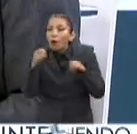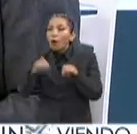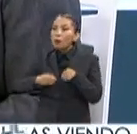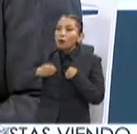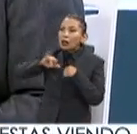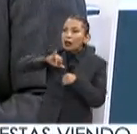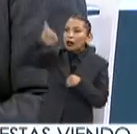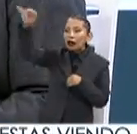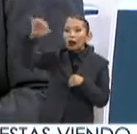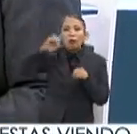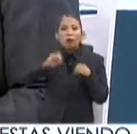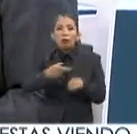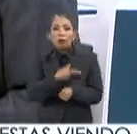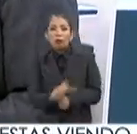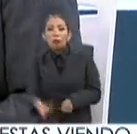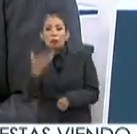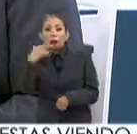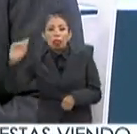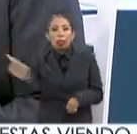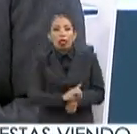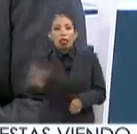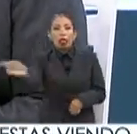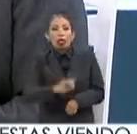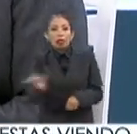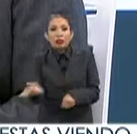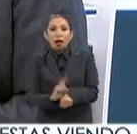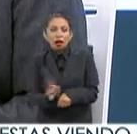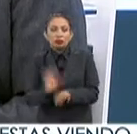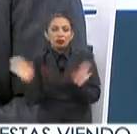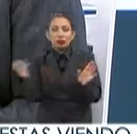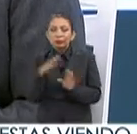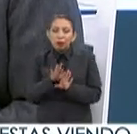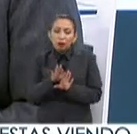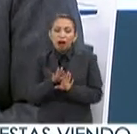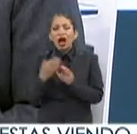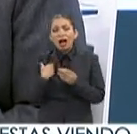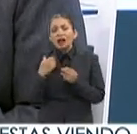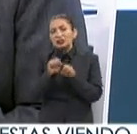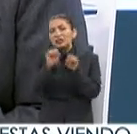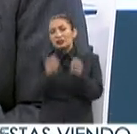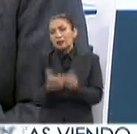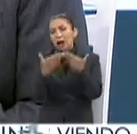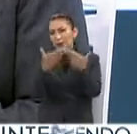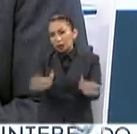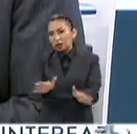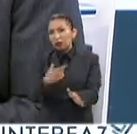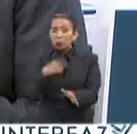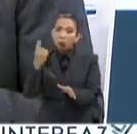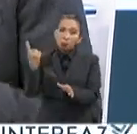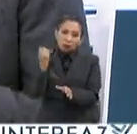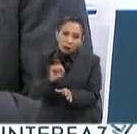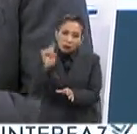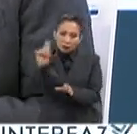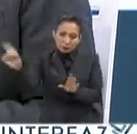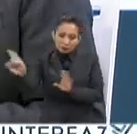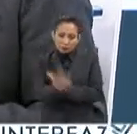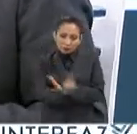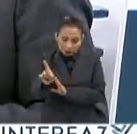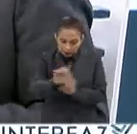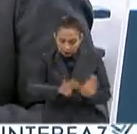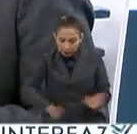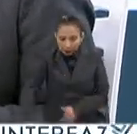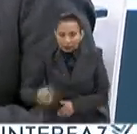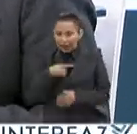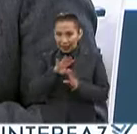muy lejos, son muy pobres como para el transporte, en fin, razones diversas. Uh-huh. En los